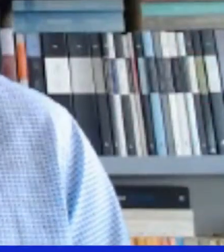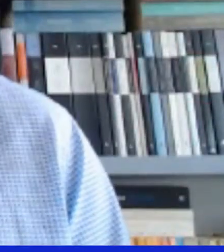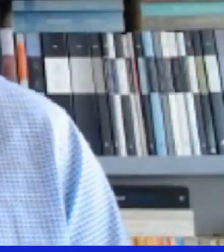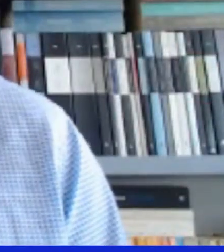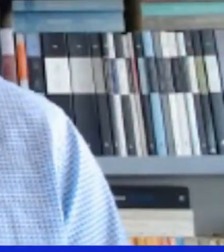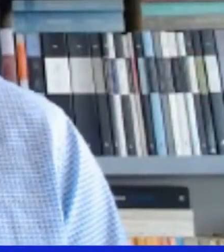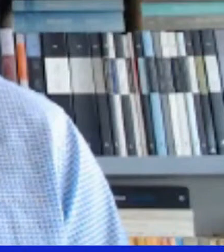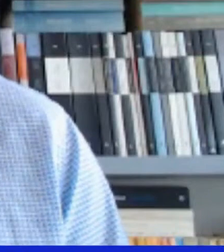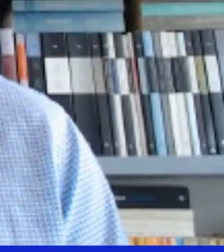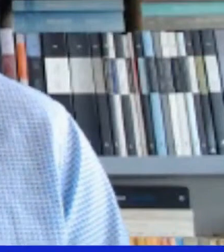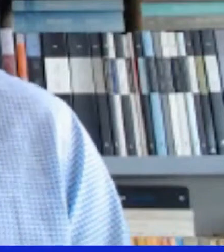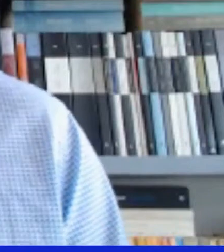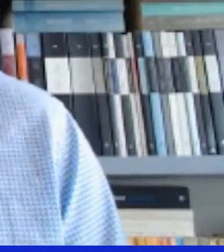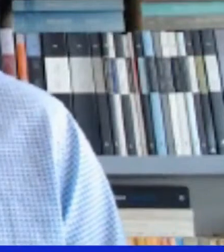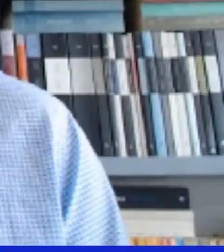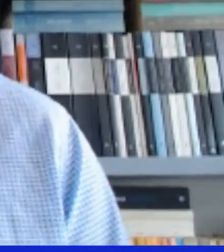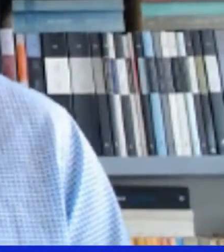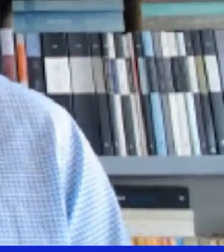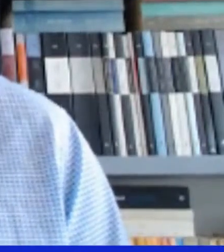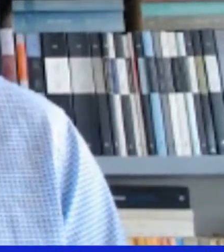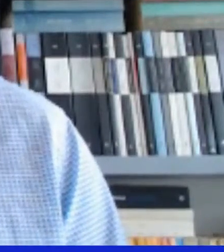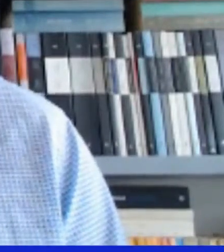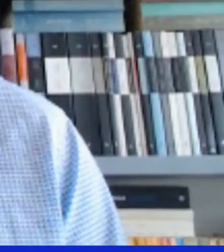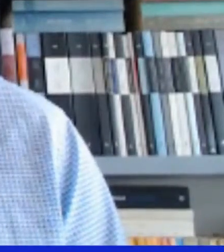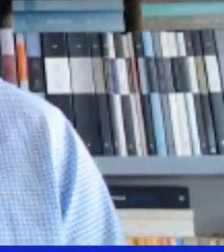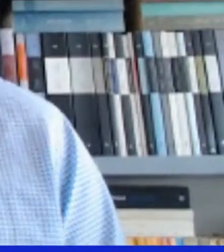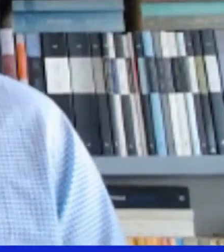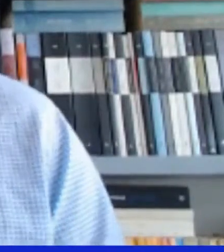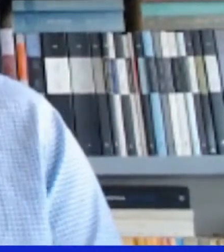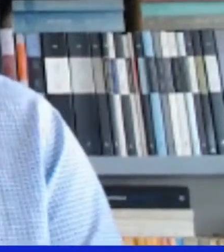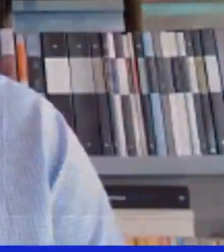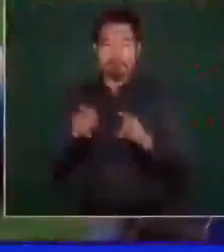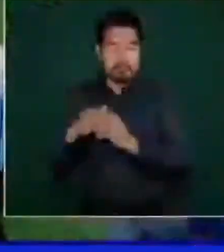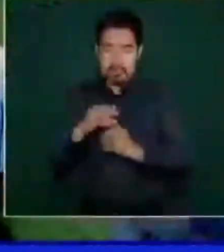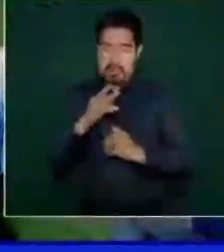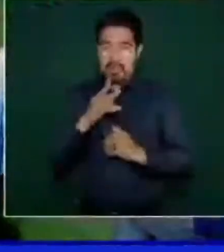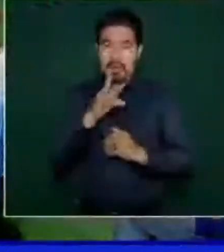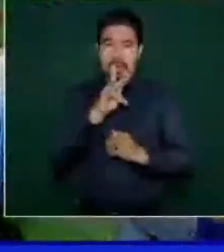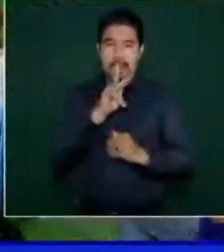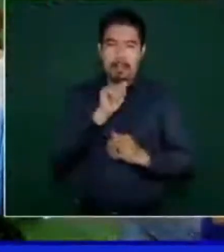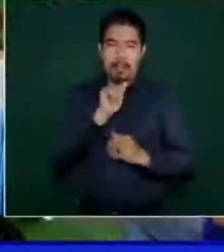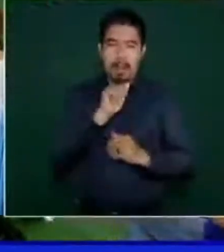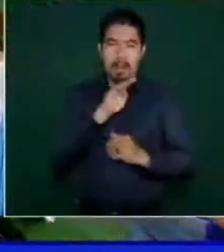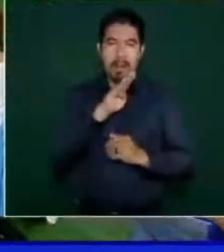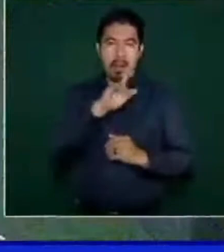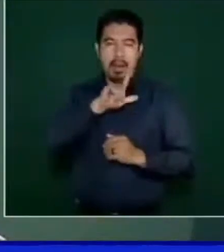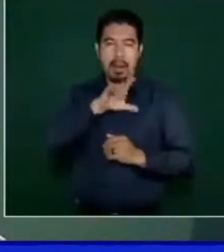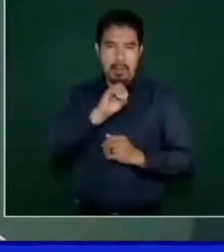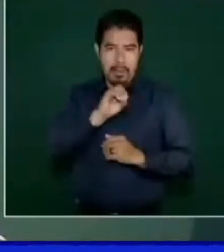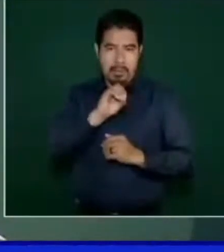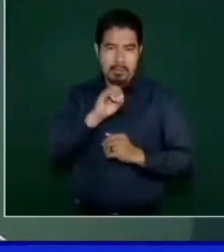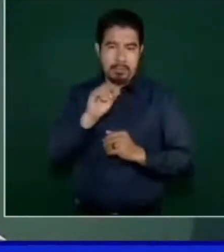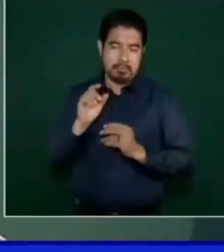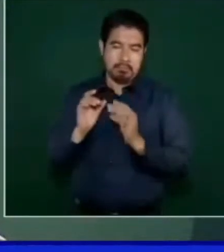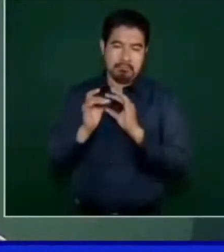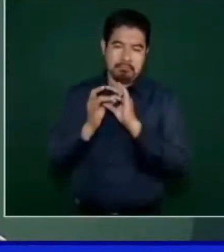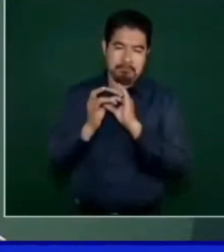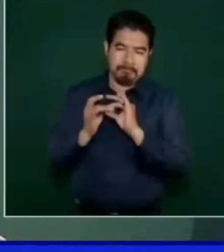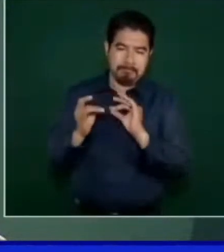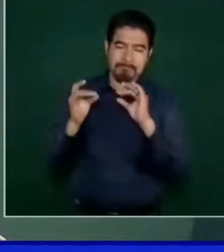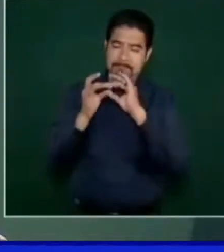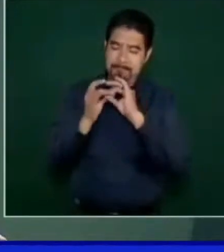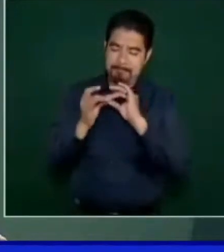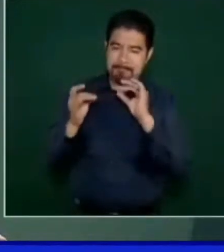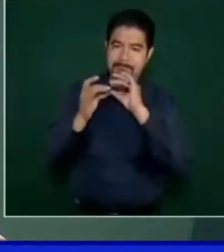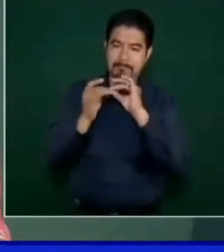una cátedra de historia. El personaje no la quiere atender, pero yo sé que el público memorioso, la